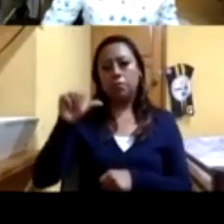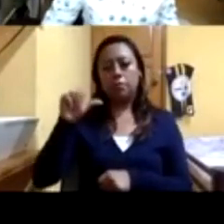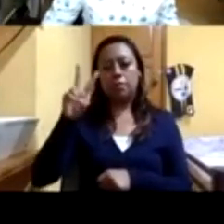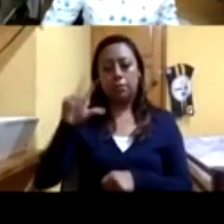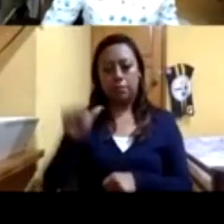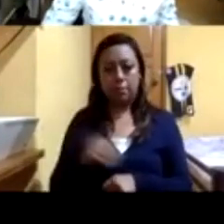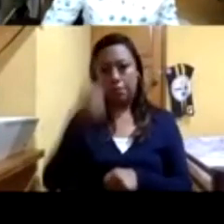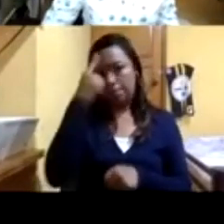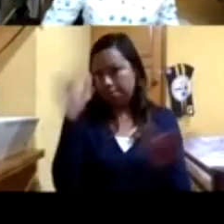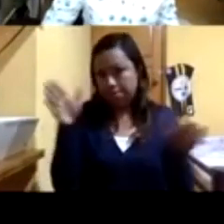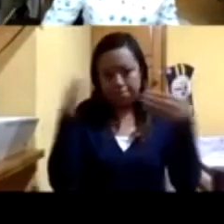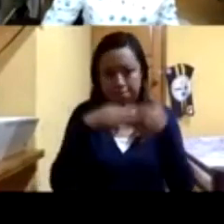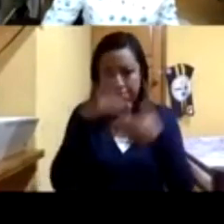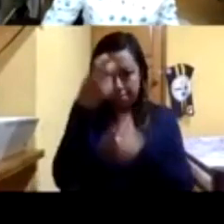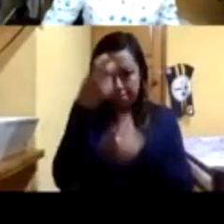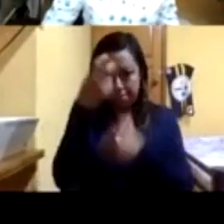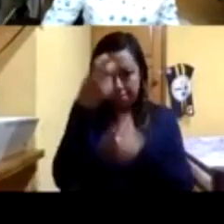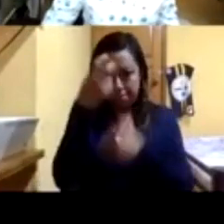gracias.